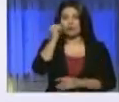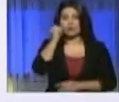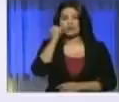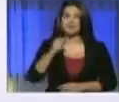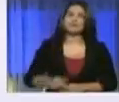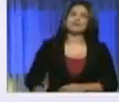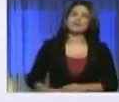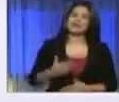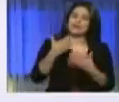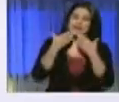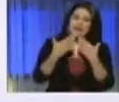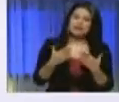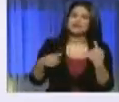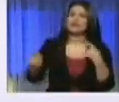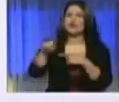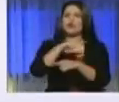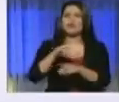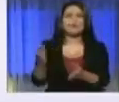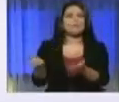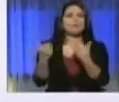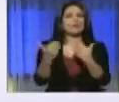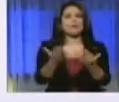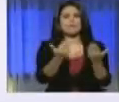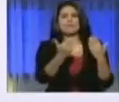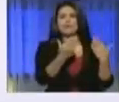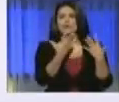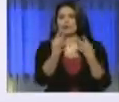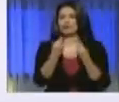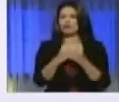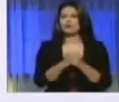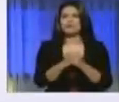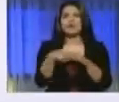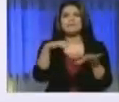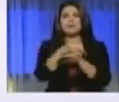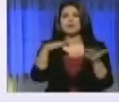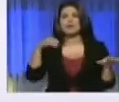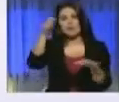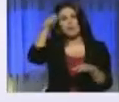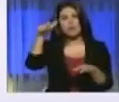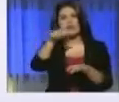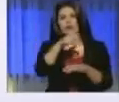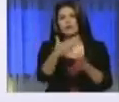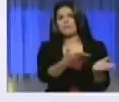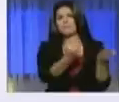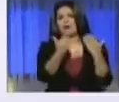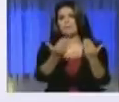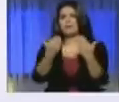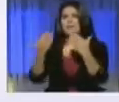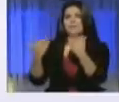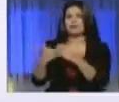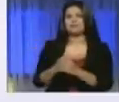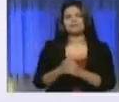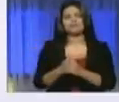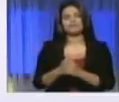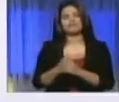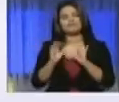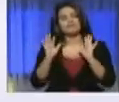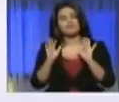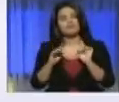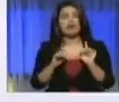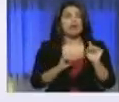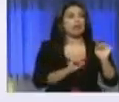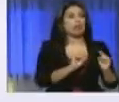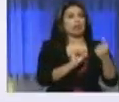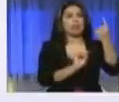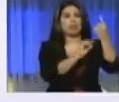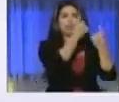todo el respaldo, el apoyo de las inmensas mayorías de nuestro pueblo, ¿no? saltaron siempre las hienas de